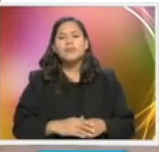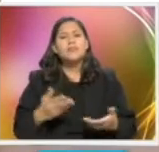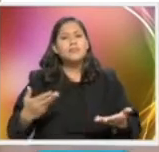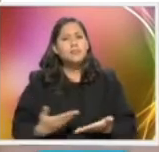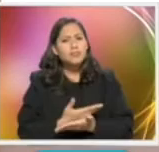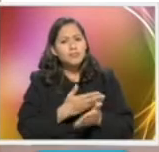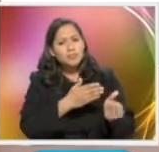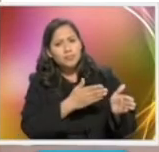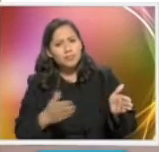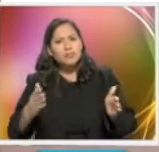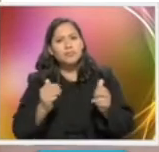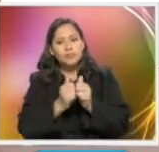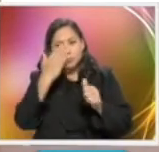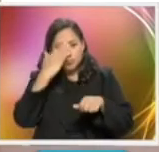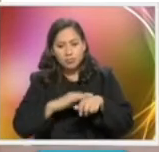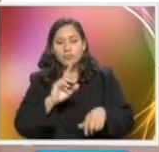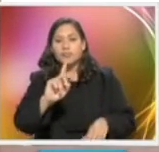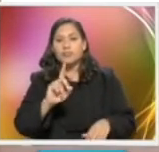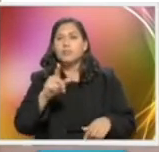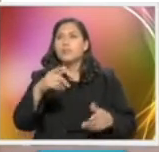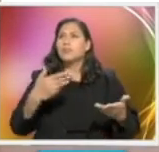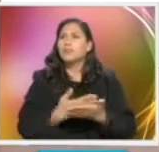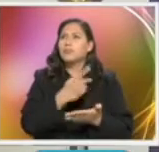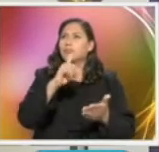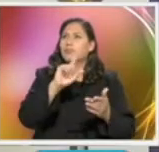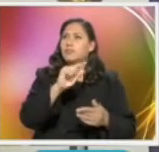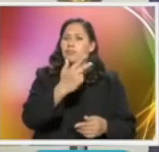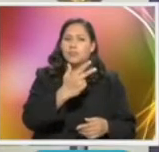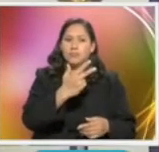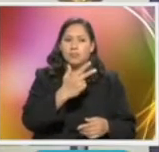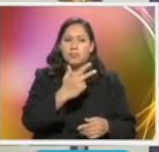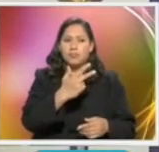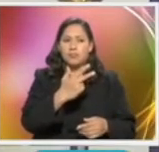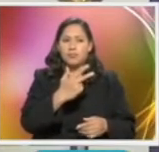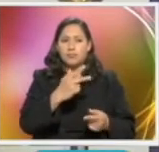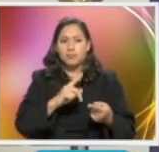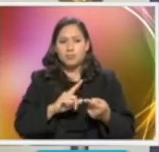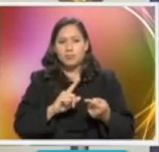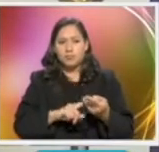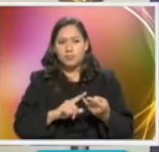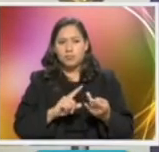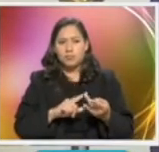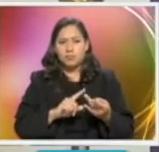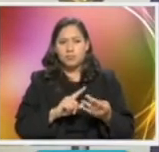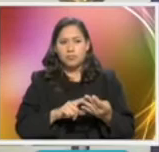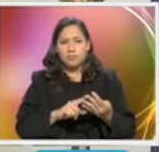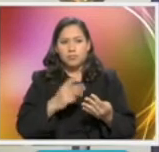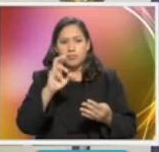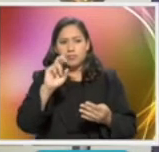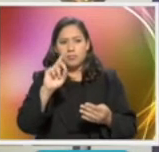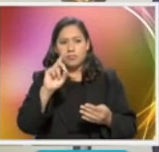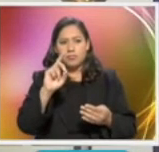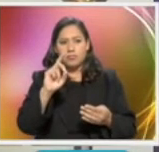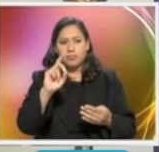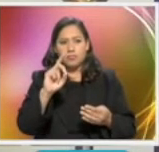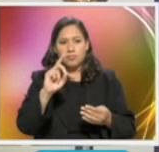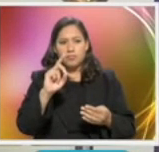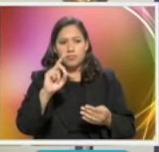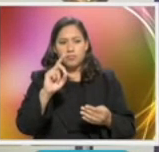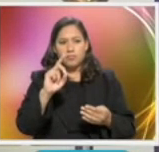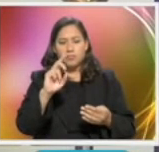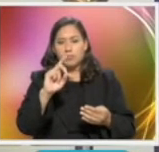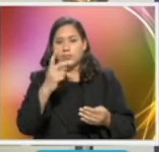natalicio se conmemoran este domingo? Pues mira, él nació en 78, sí, 88, 98, 8, son